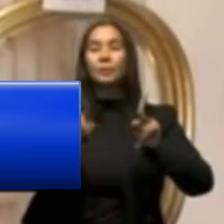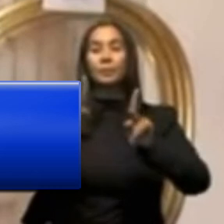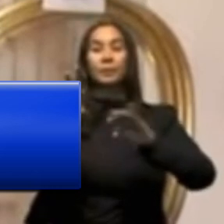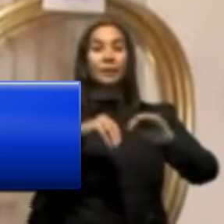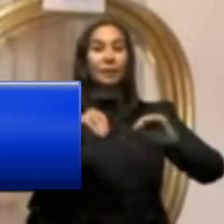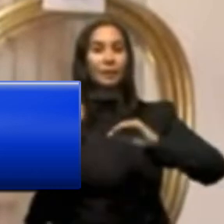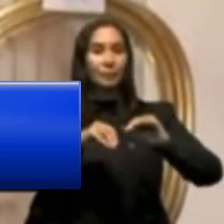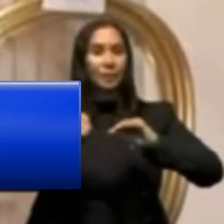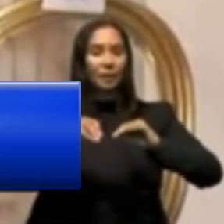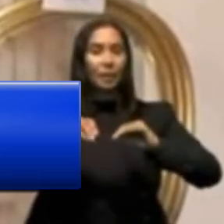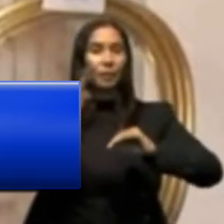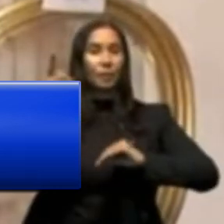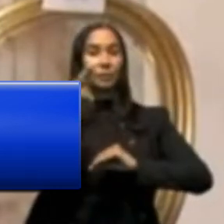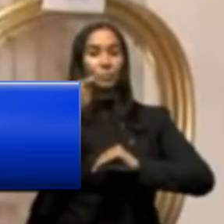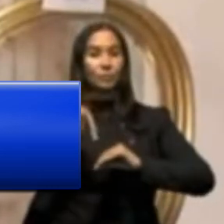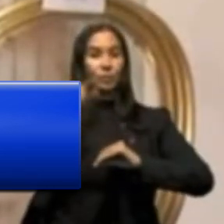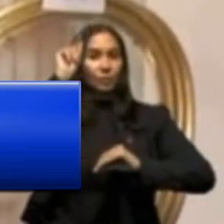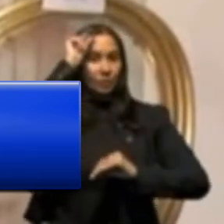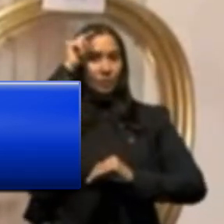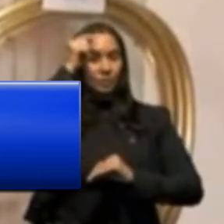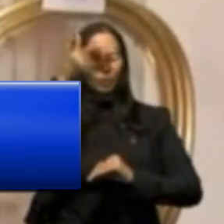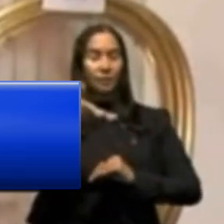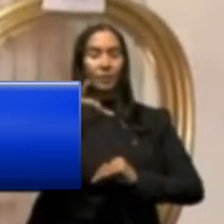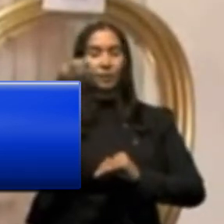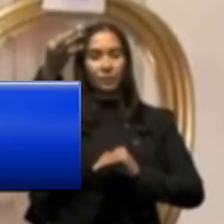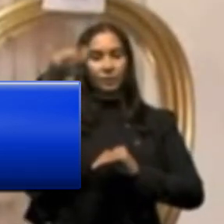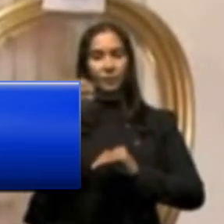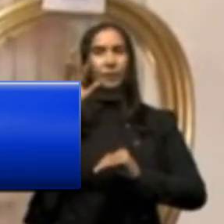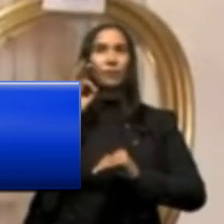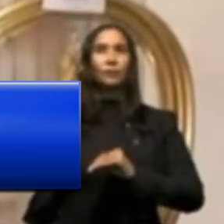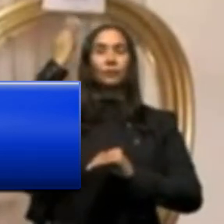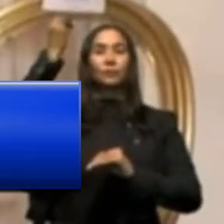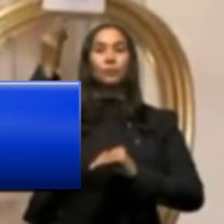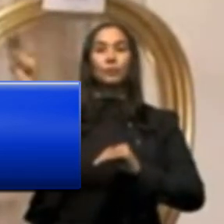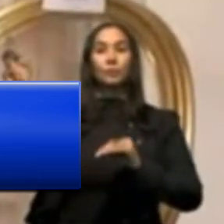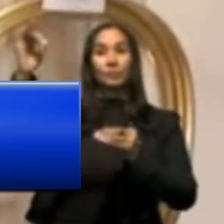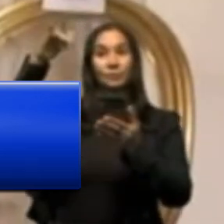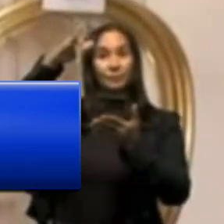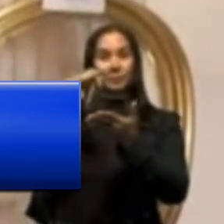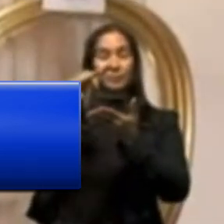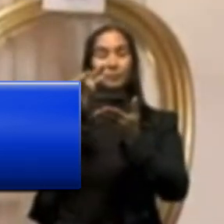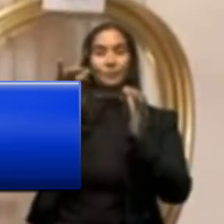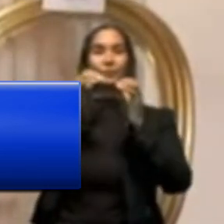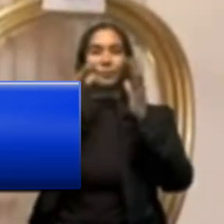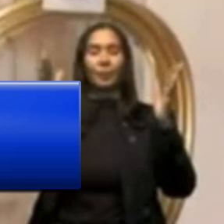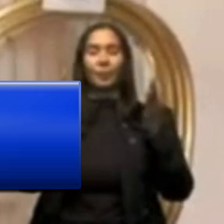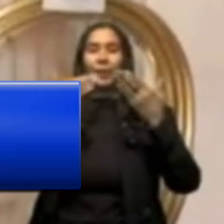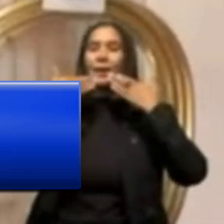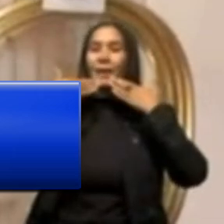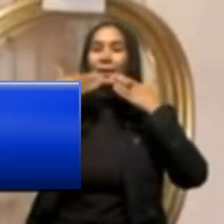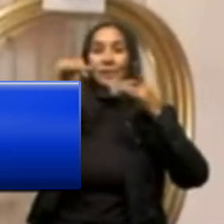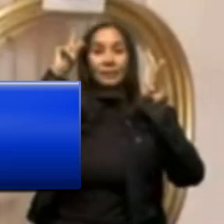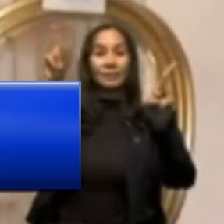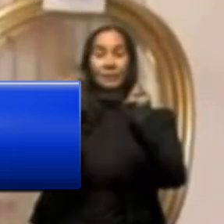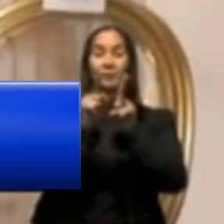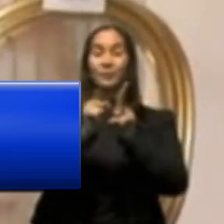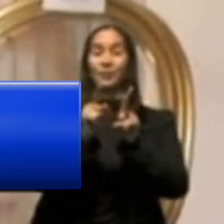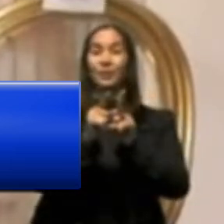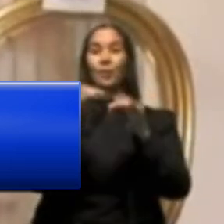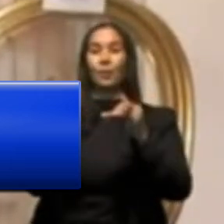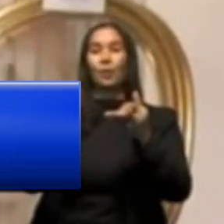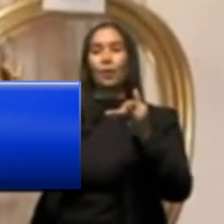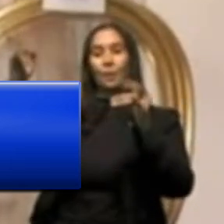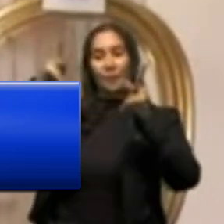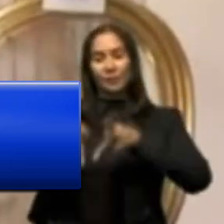mercado y no solo los gobiernos defina el futuro del transporte aéreo gracias a este acuerdo Los